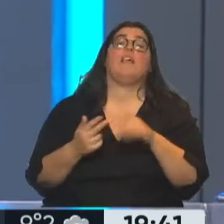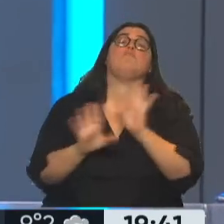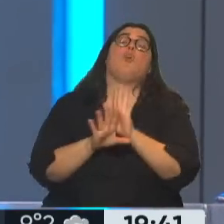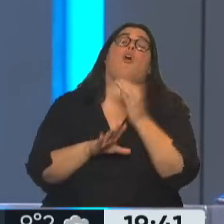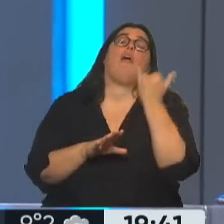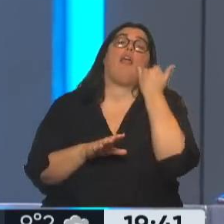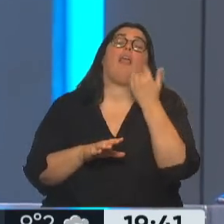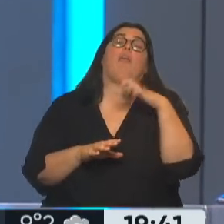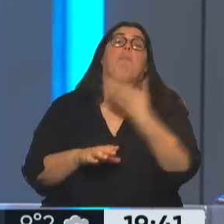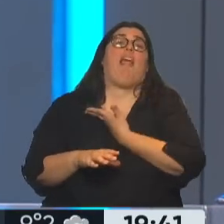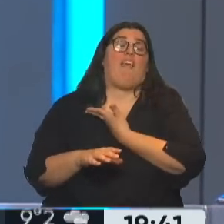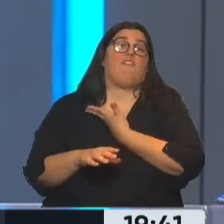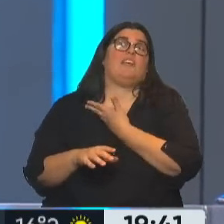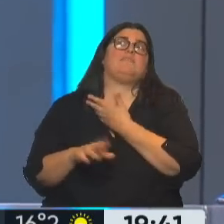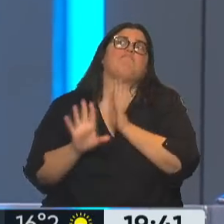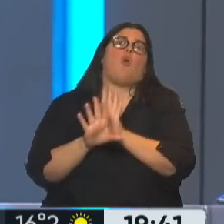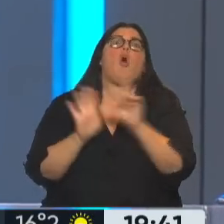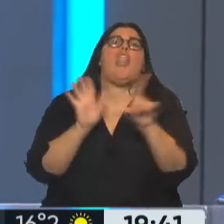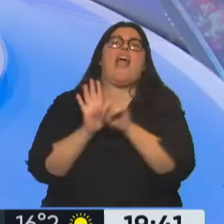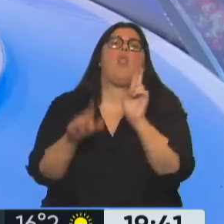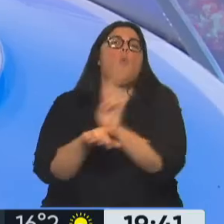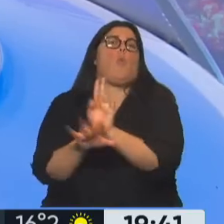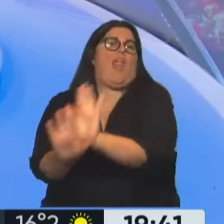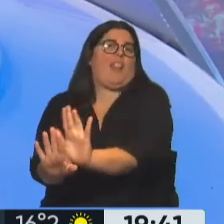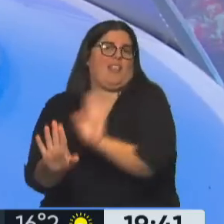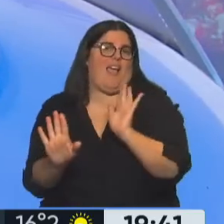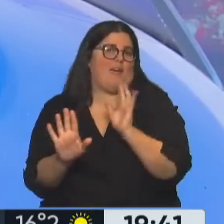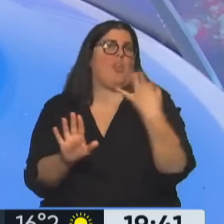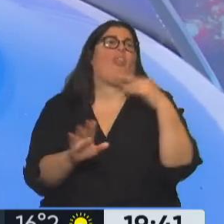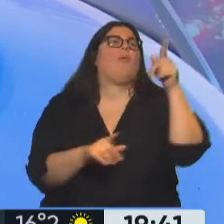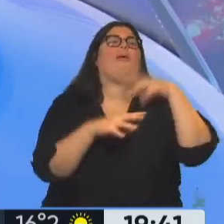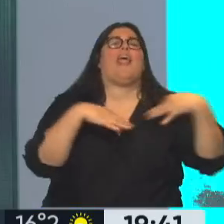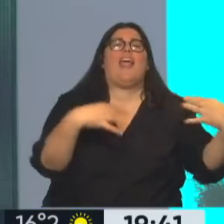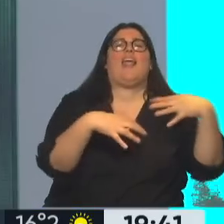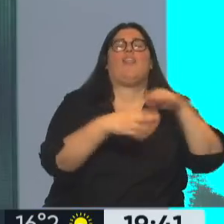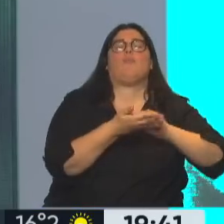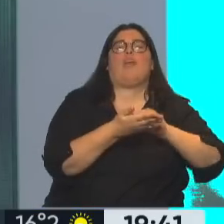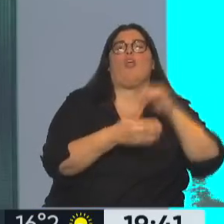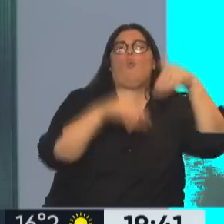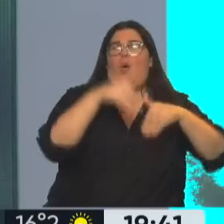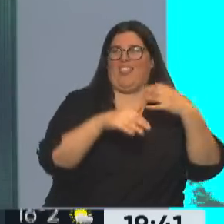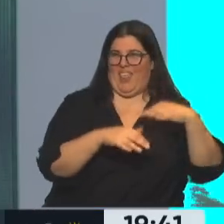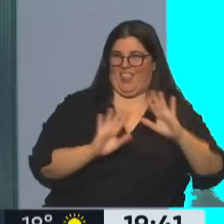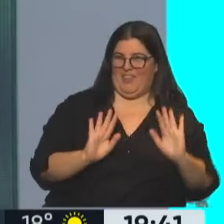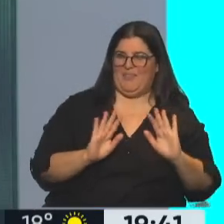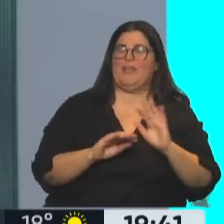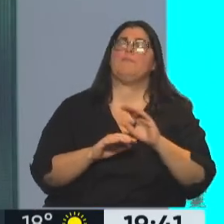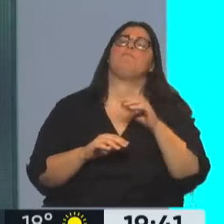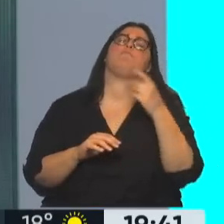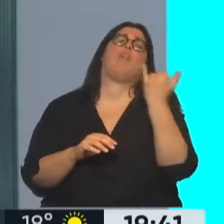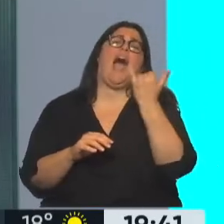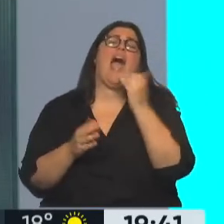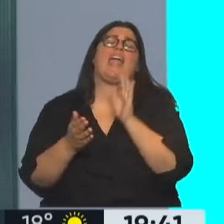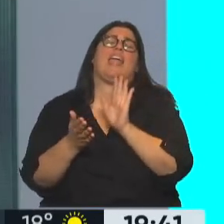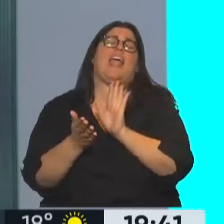a menos que lo apruebe 2/3 de la Cámara de Diputados y de Senadores. Es un mix de pérdida de poder adquisitivo, es decir, de devaluación, con